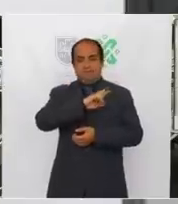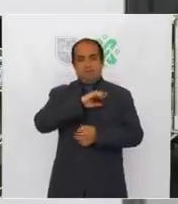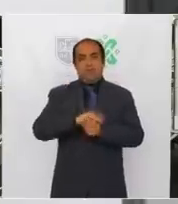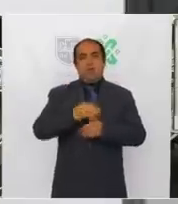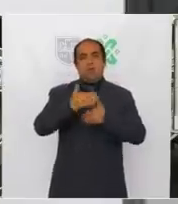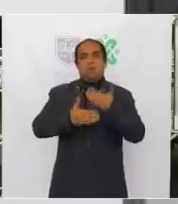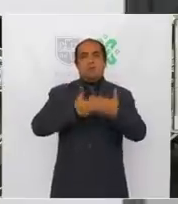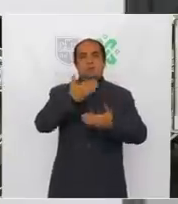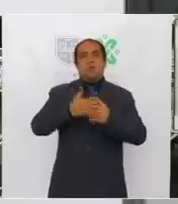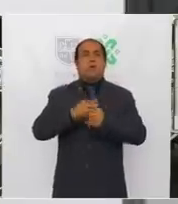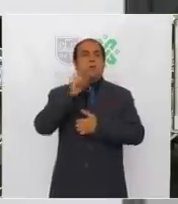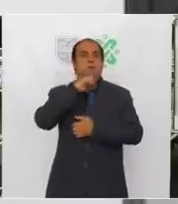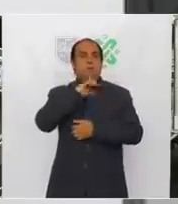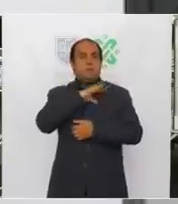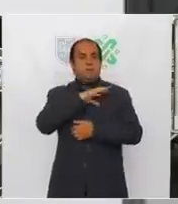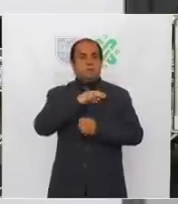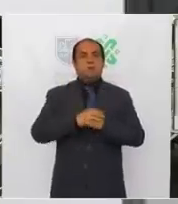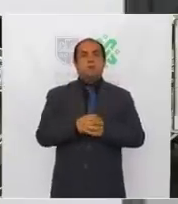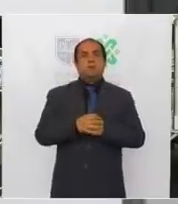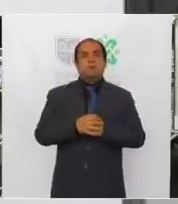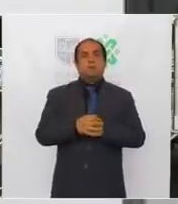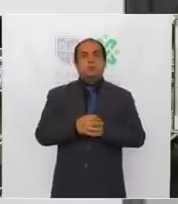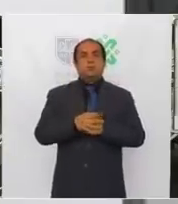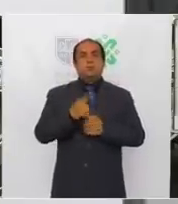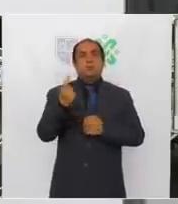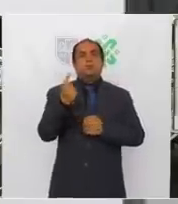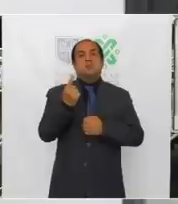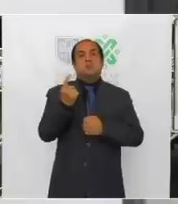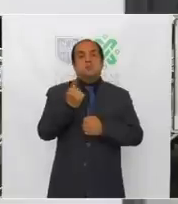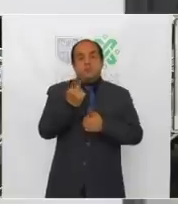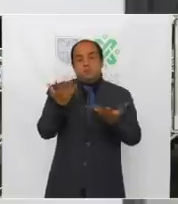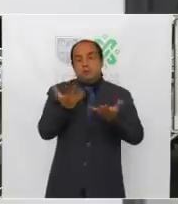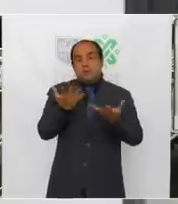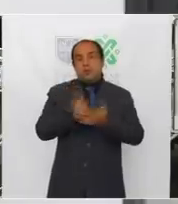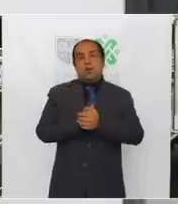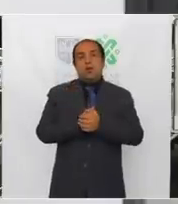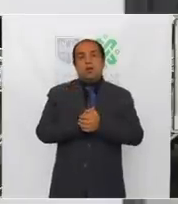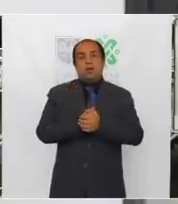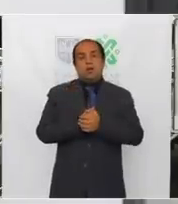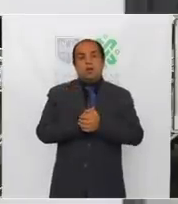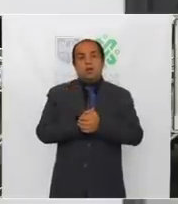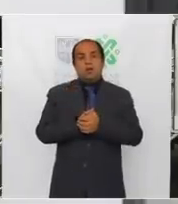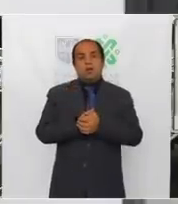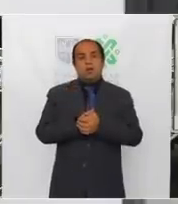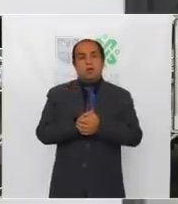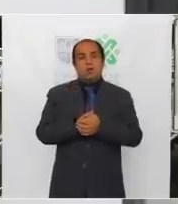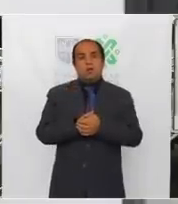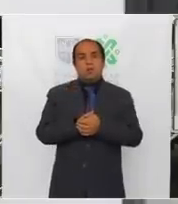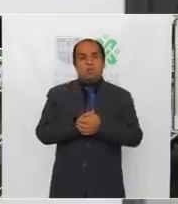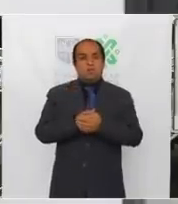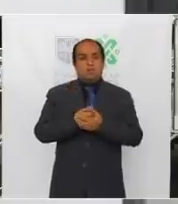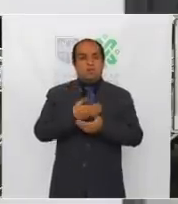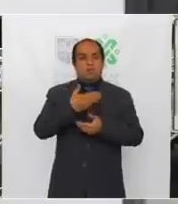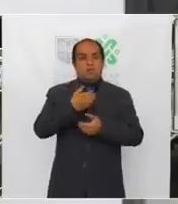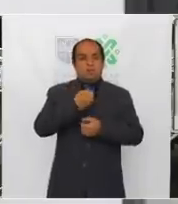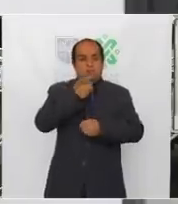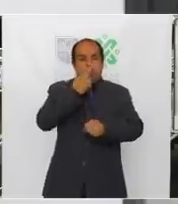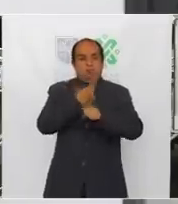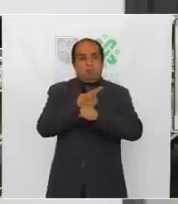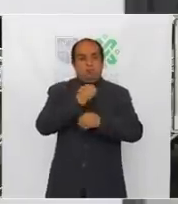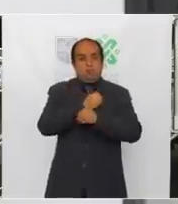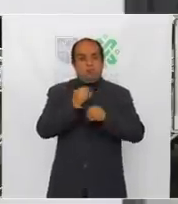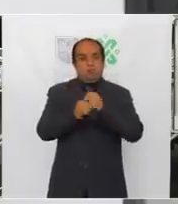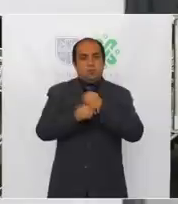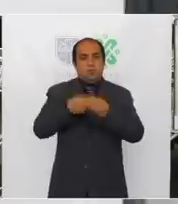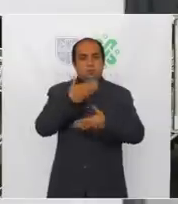procesamiento de la basura, sino se está haciendo desde la propia Secretaría de Obras y Servicios, de tal